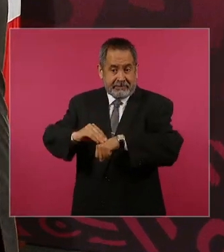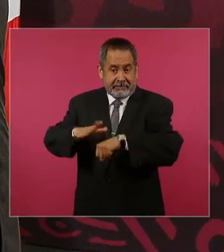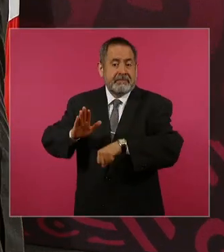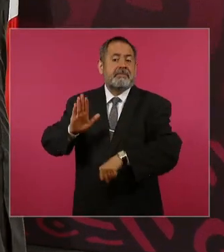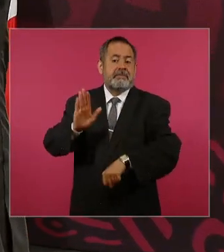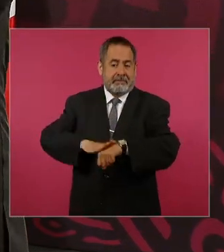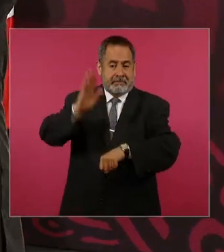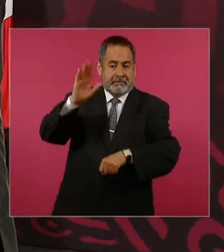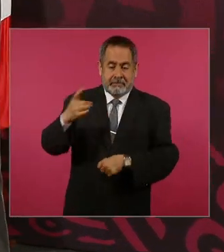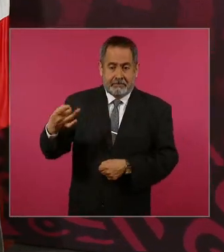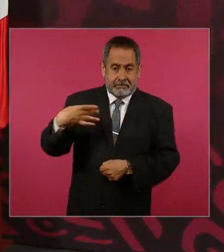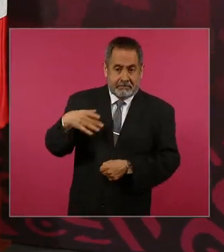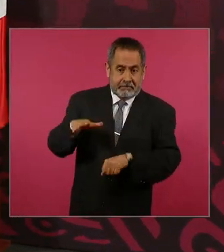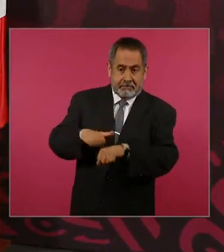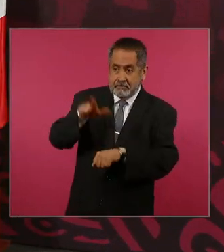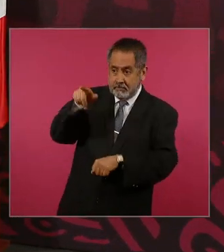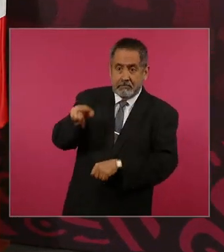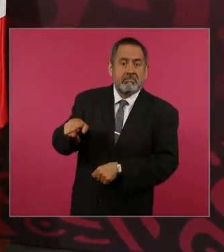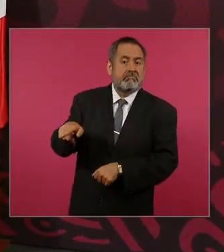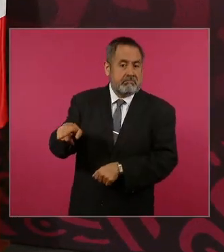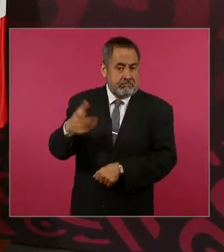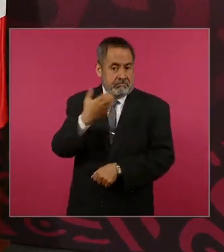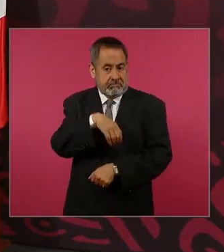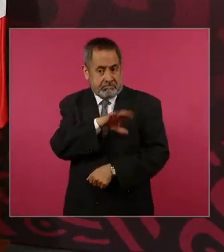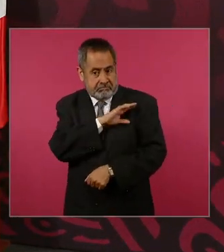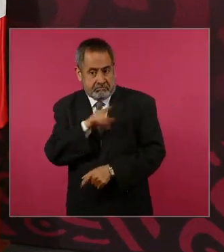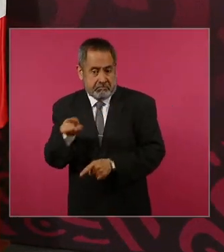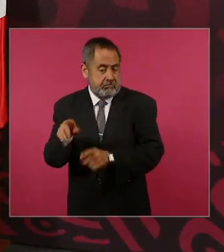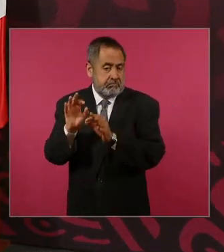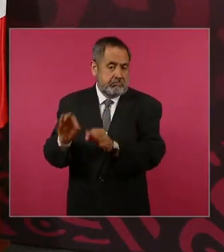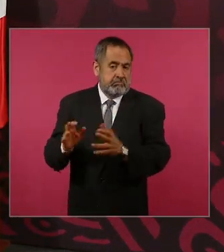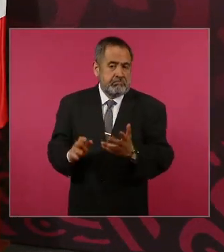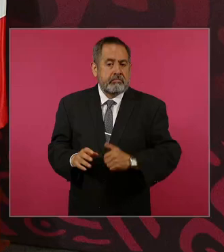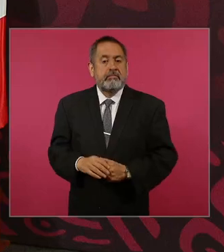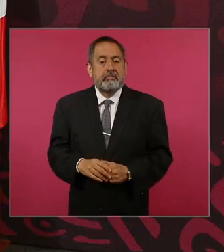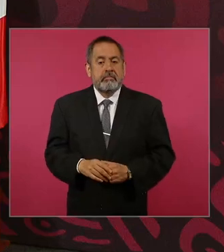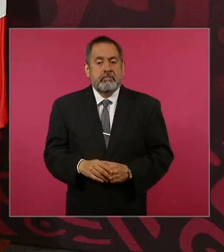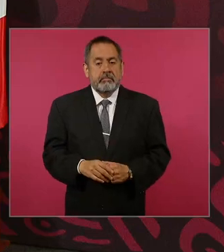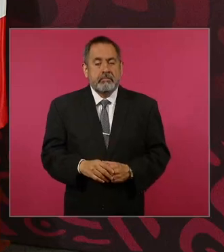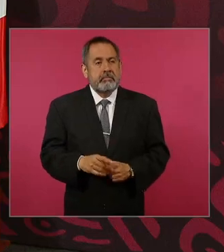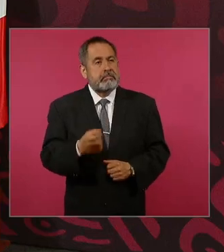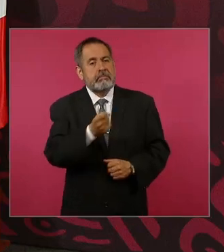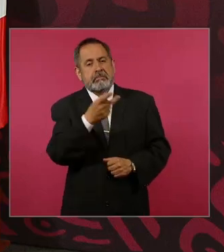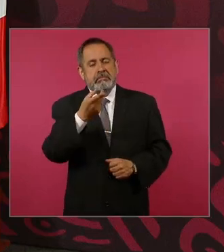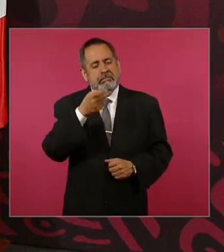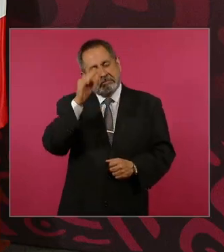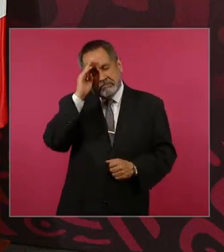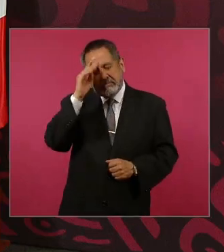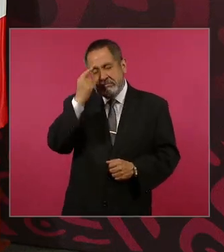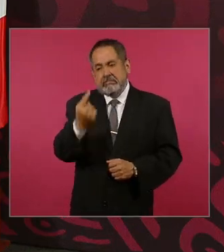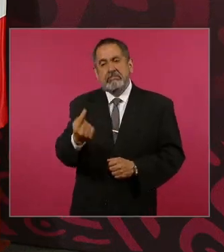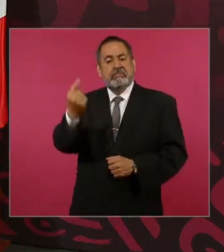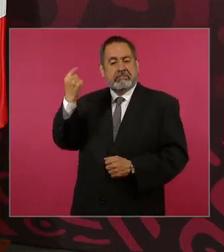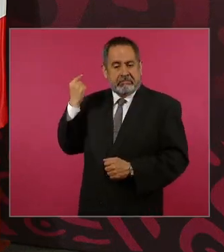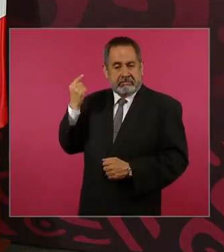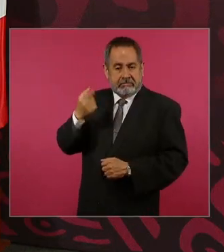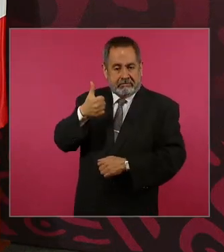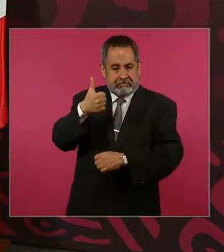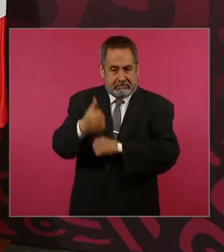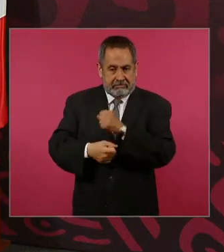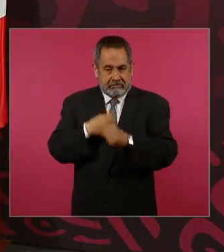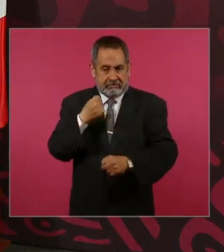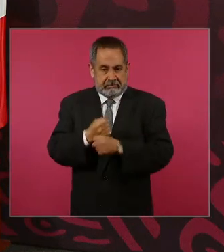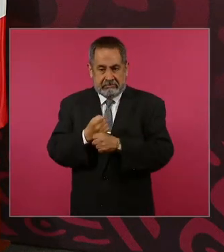Y se pensaba que la elección de hace 6 años iba a ser la más